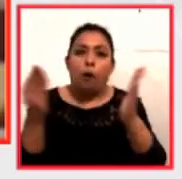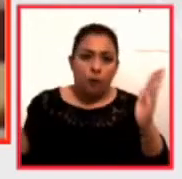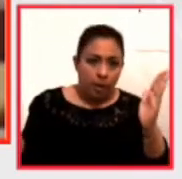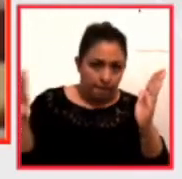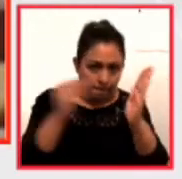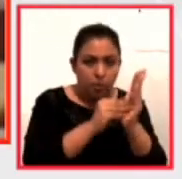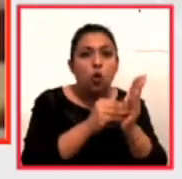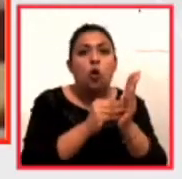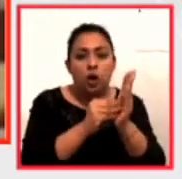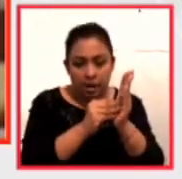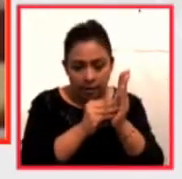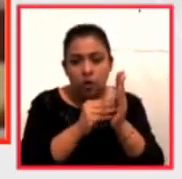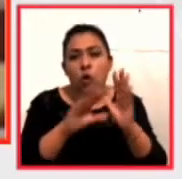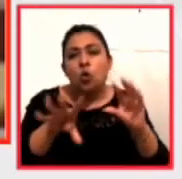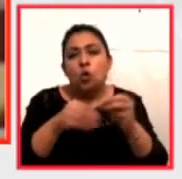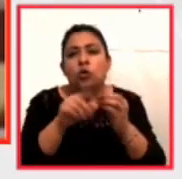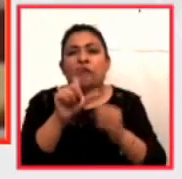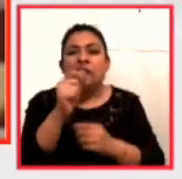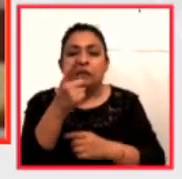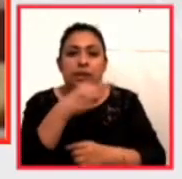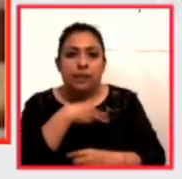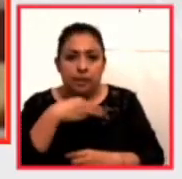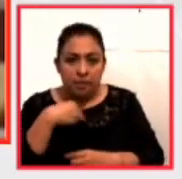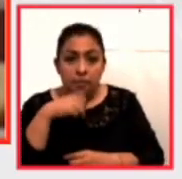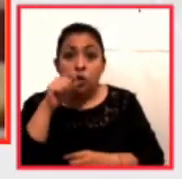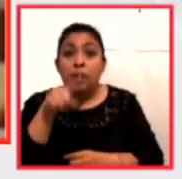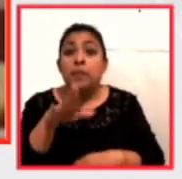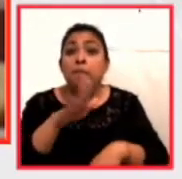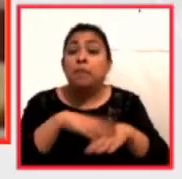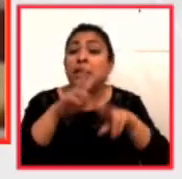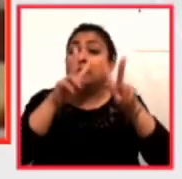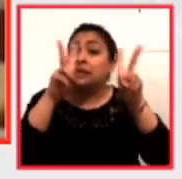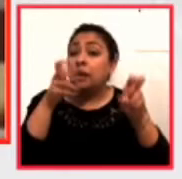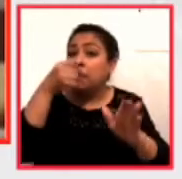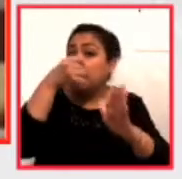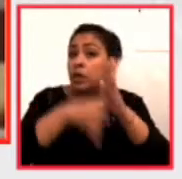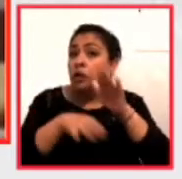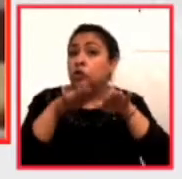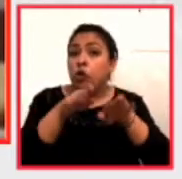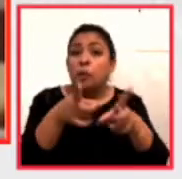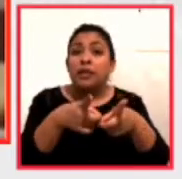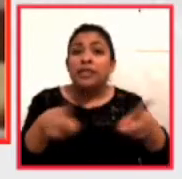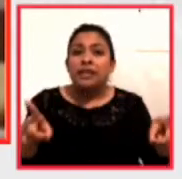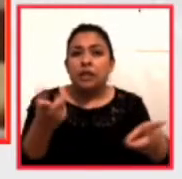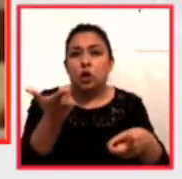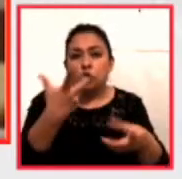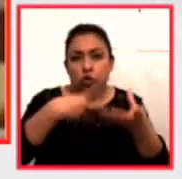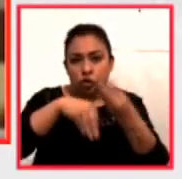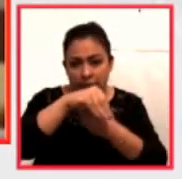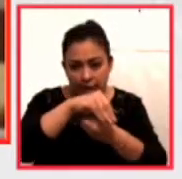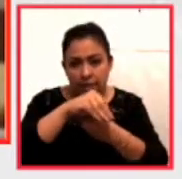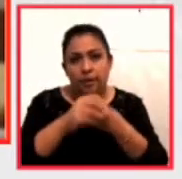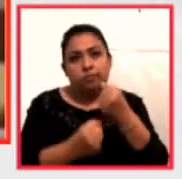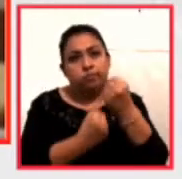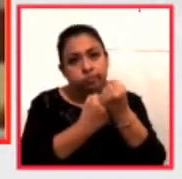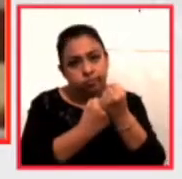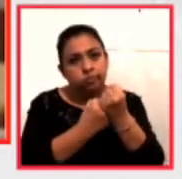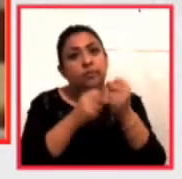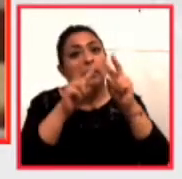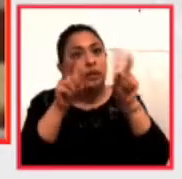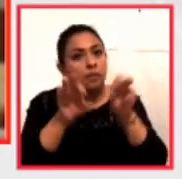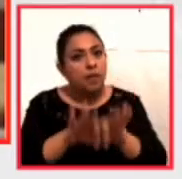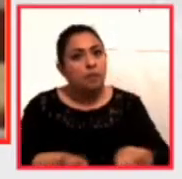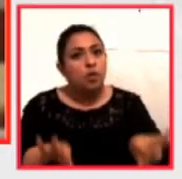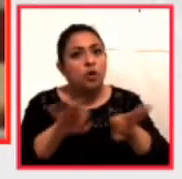estos 27 miembros. Se amplía también el tema de lo que tiene que ver con desarrollo sostenible, tema importante para